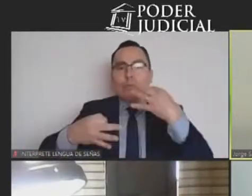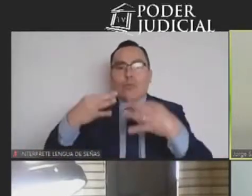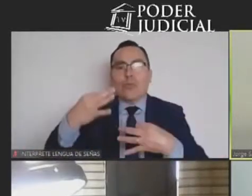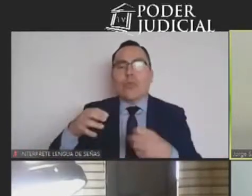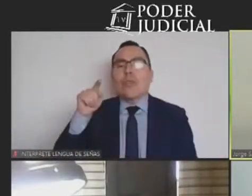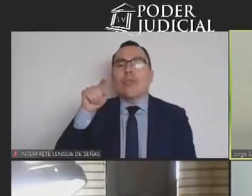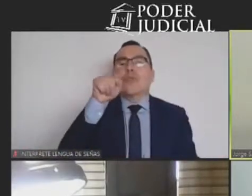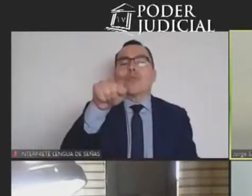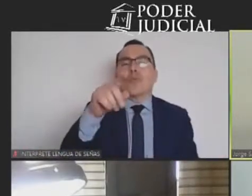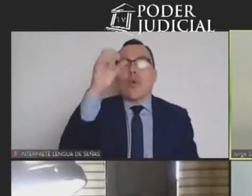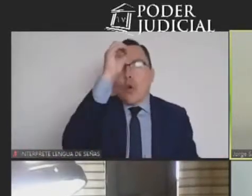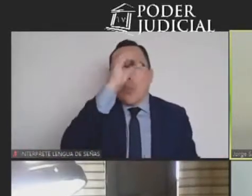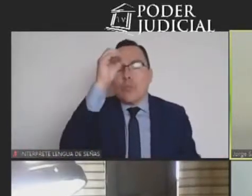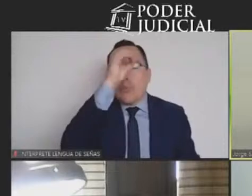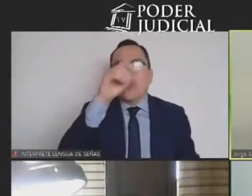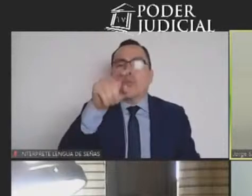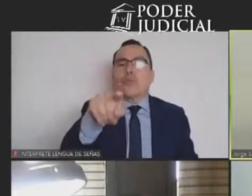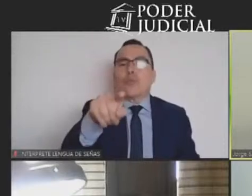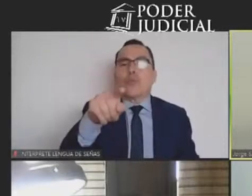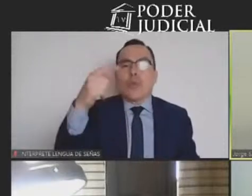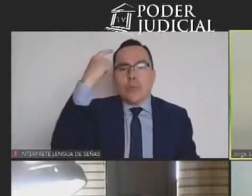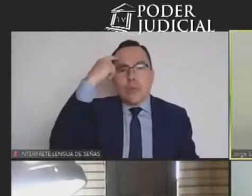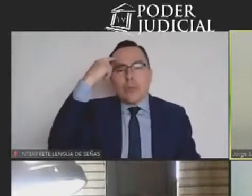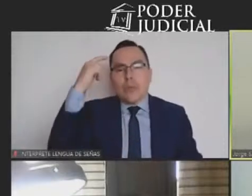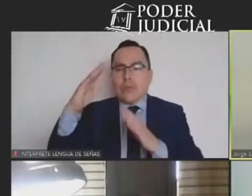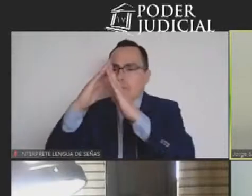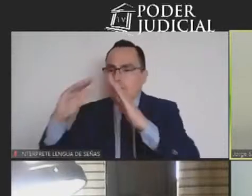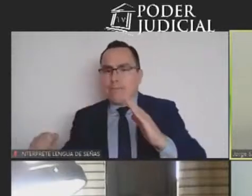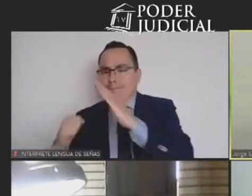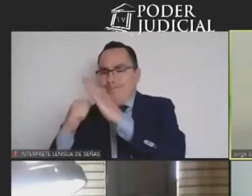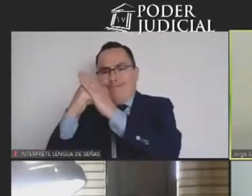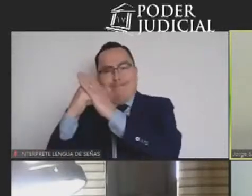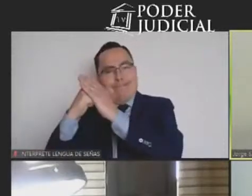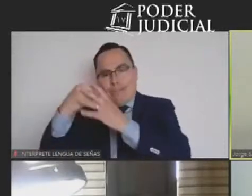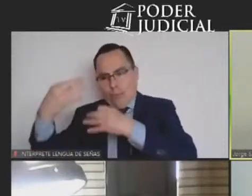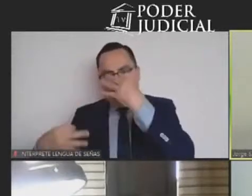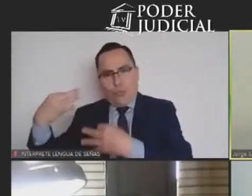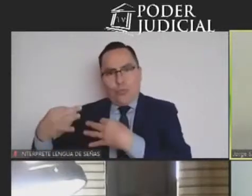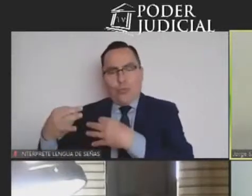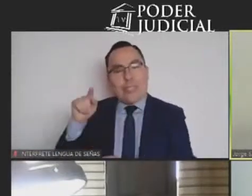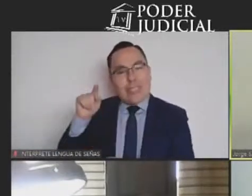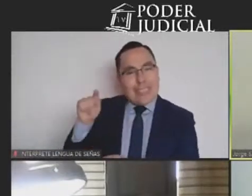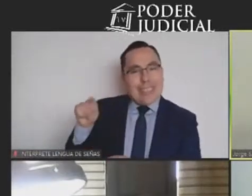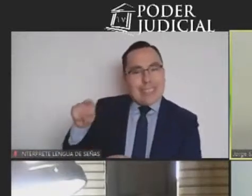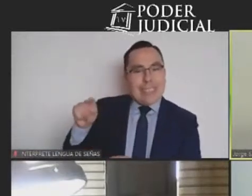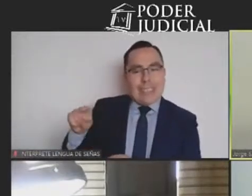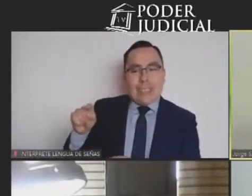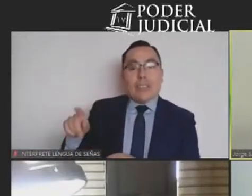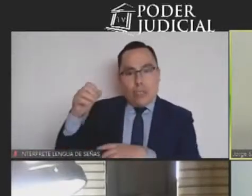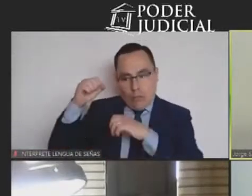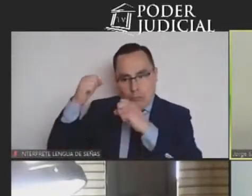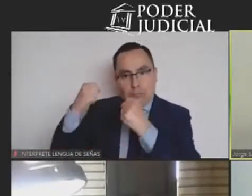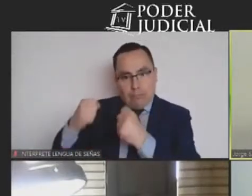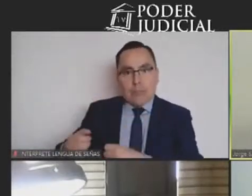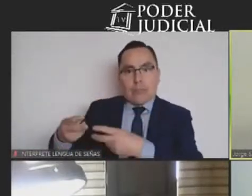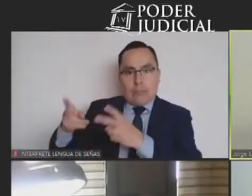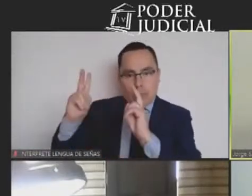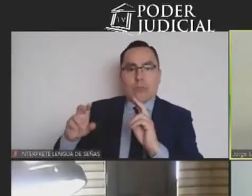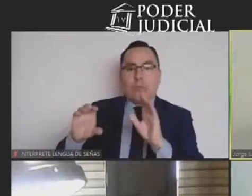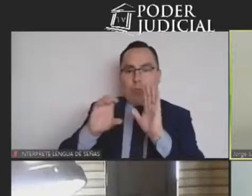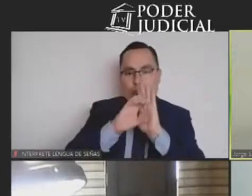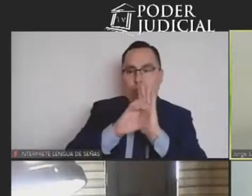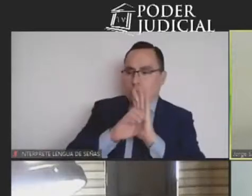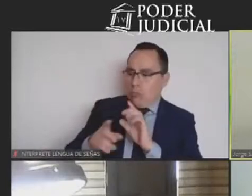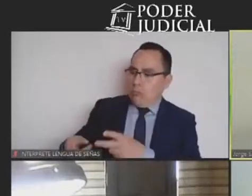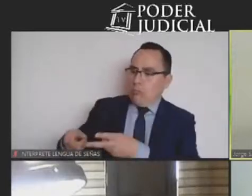opinión, ministro, ¿la excelentísima Corte Suprema podría, en uso de las facultades que le confiere la